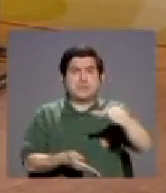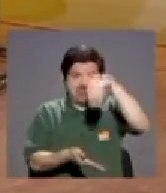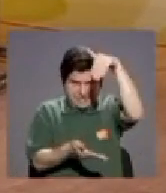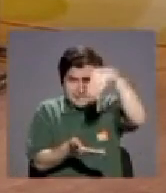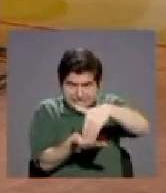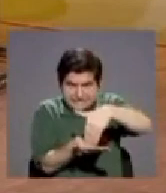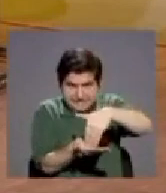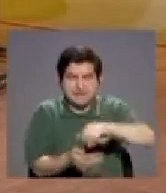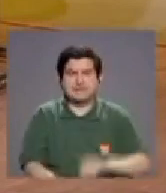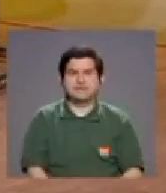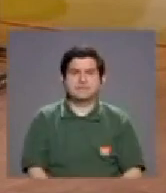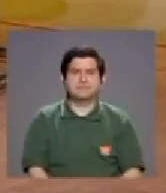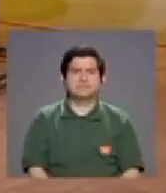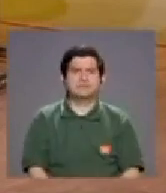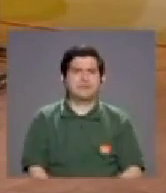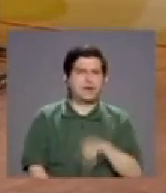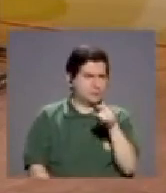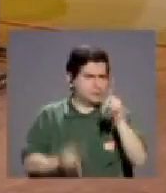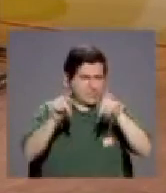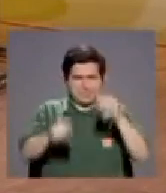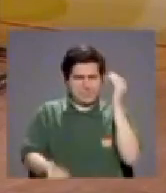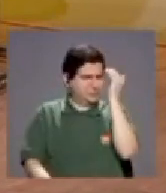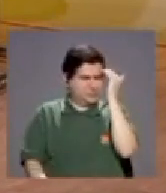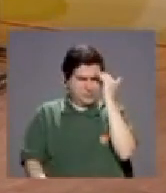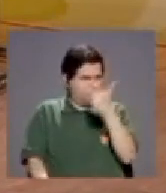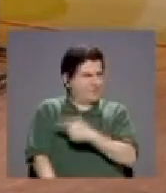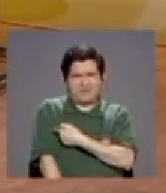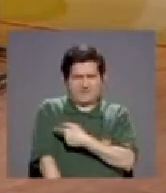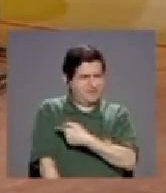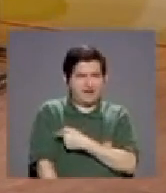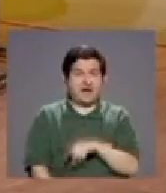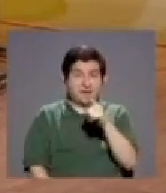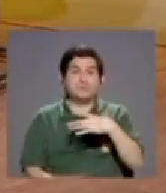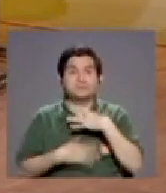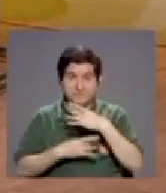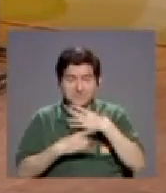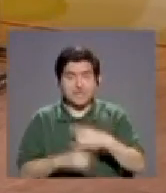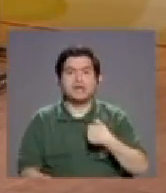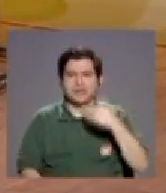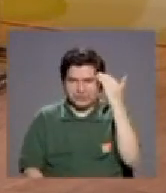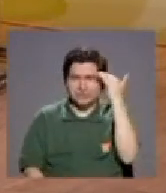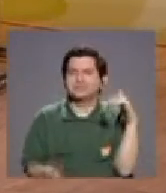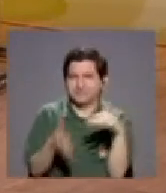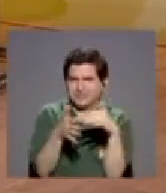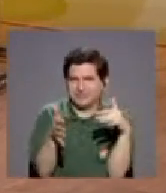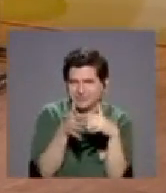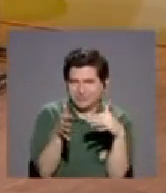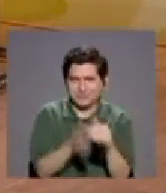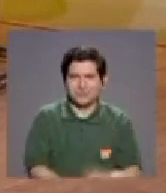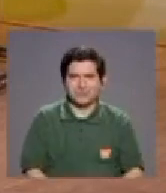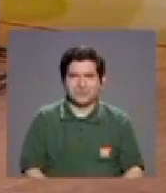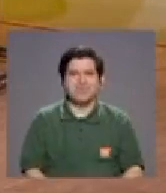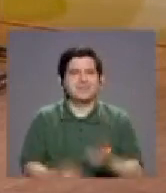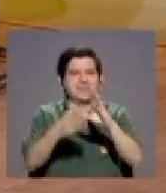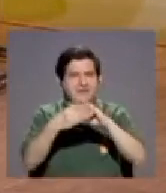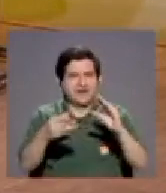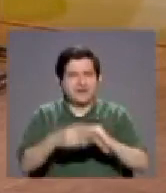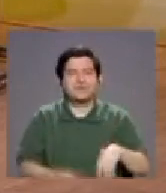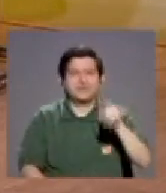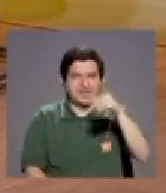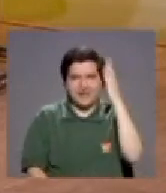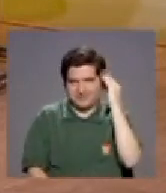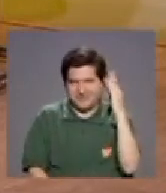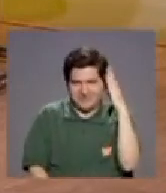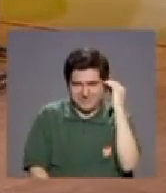duda. Bueno, no creo que usted sea un ignorante en el tema de las vacunas porque le apasiona el tema y sé que lo estudia. Y tal vez para contar una muy breve